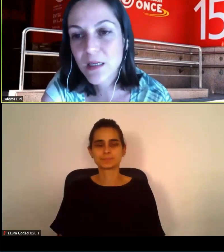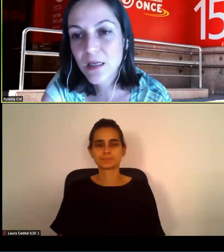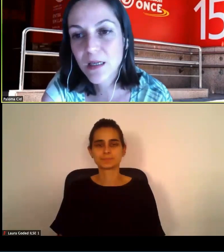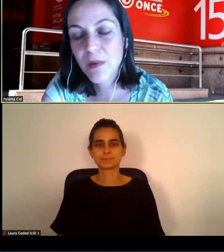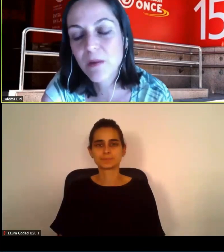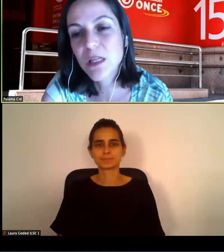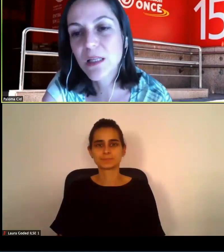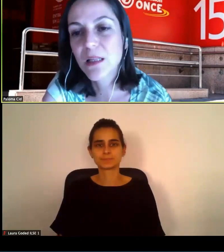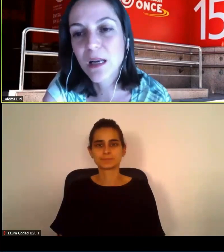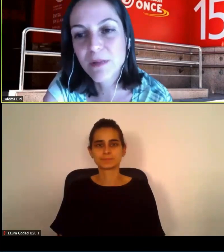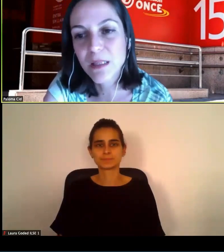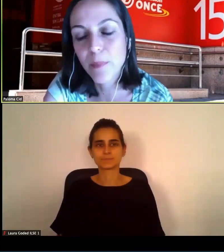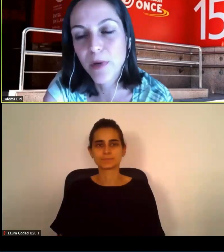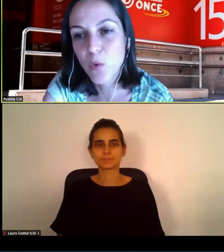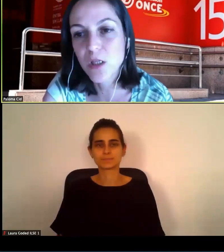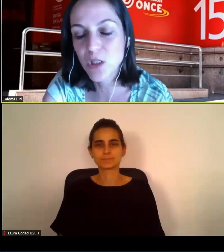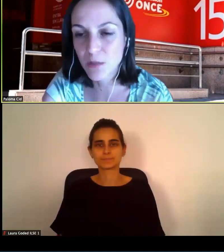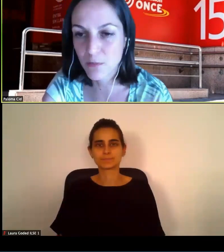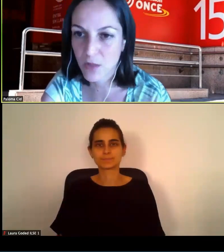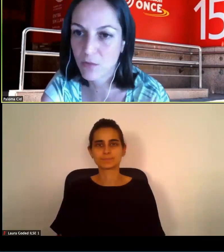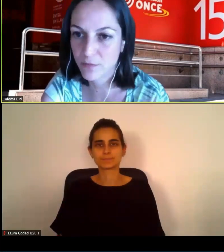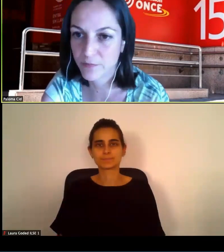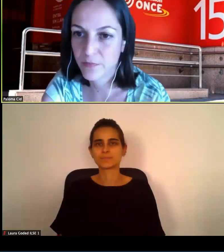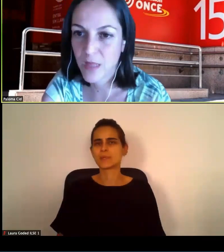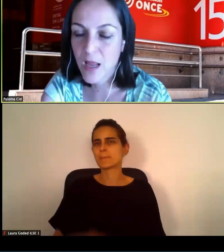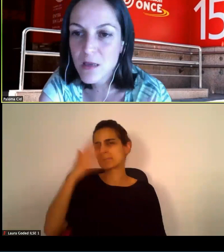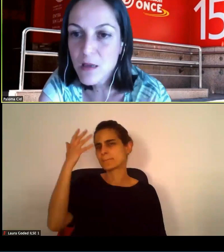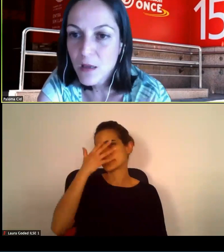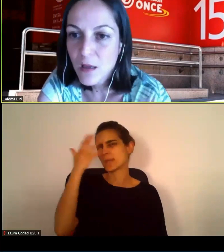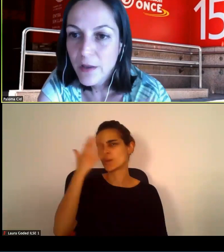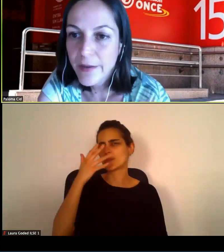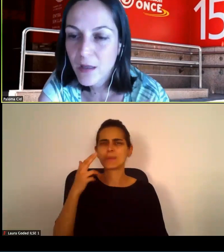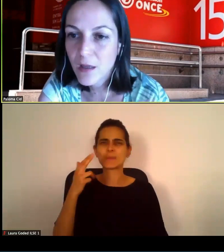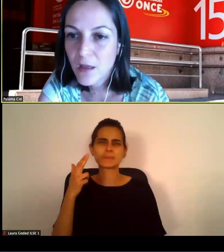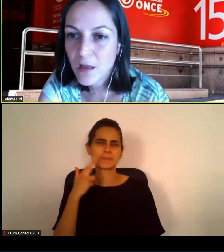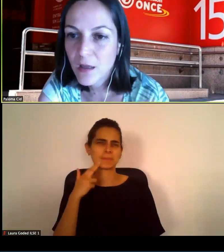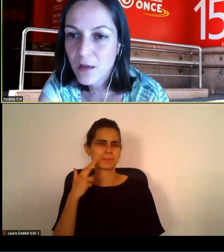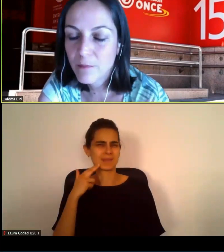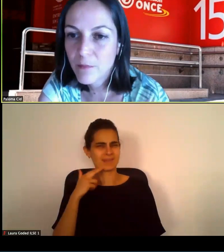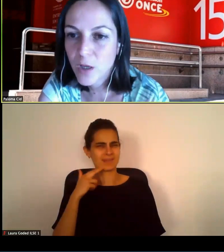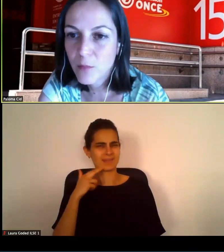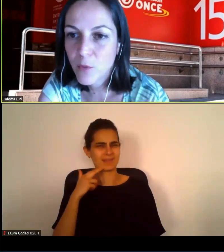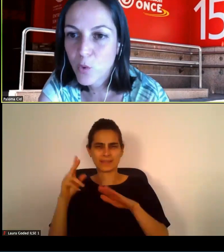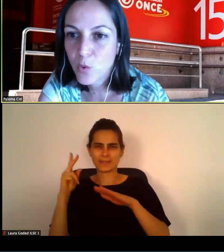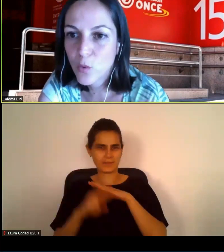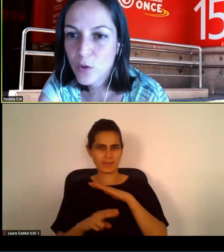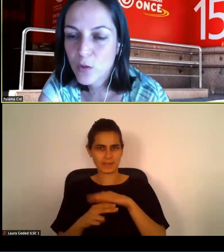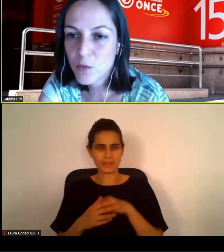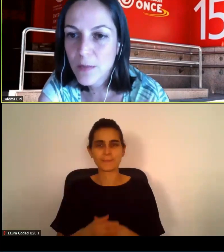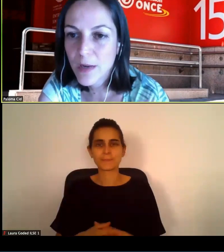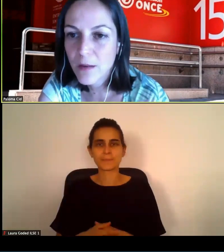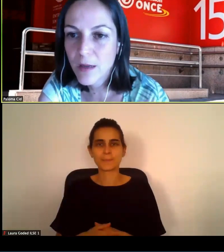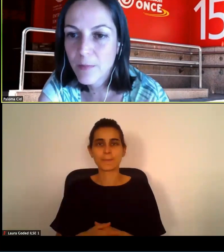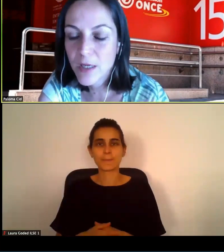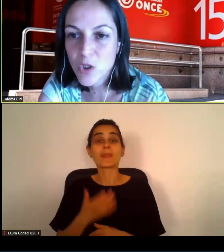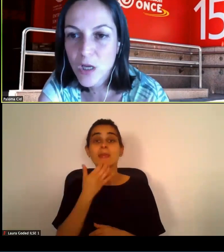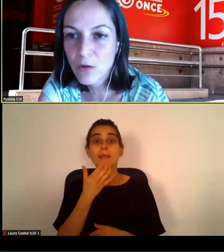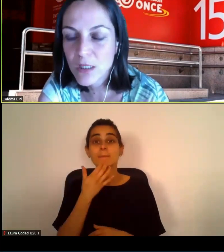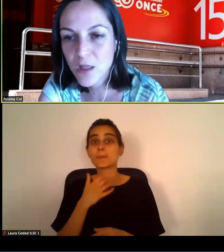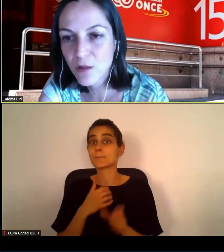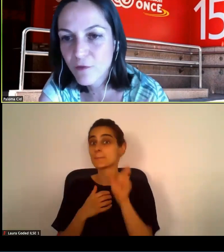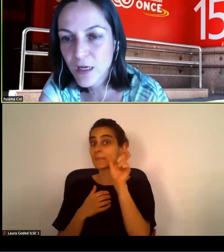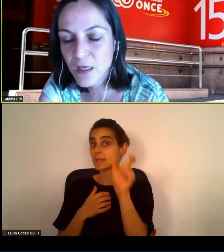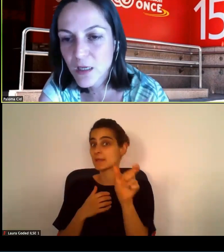Pues vamos a intentar evitar prejuicios y miedo. Hay, por ejemplo, cuando oímos la palabra persona